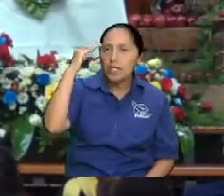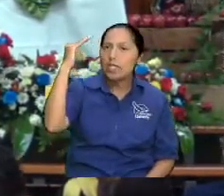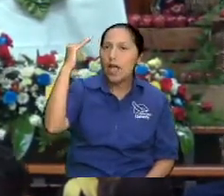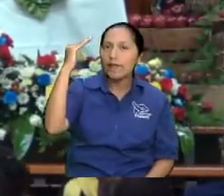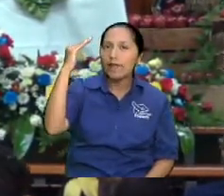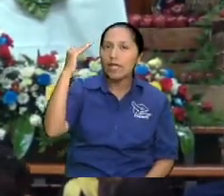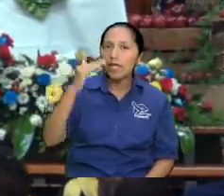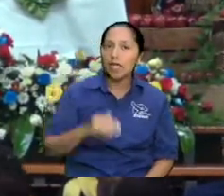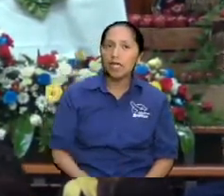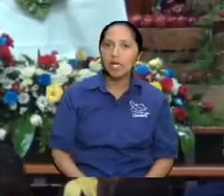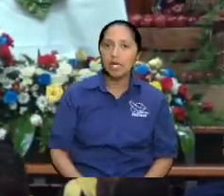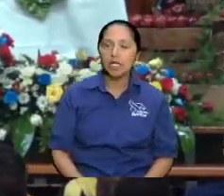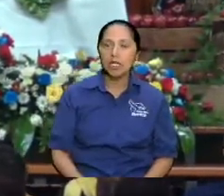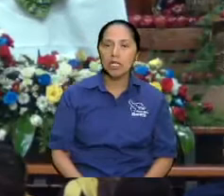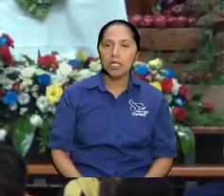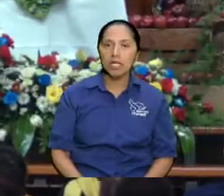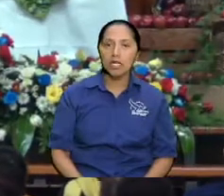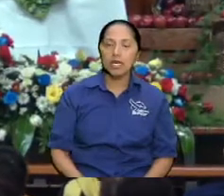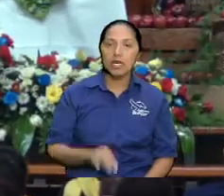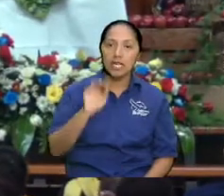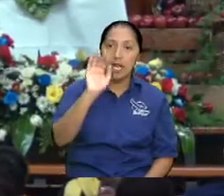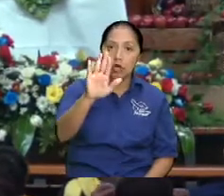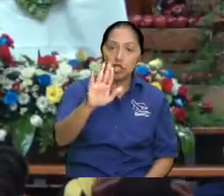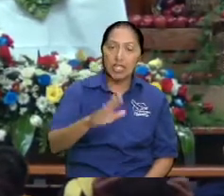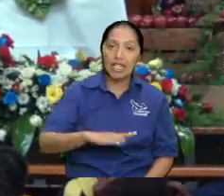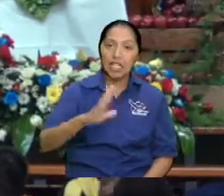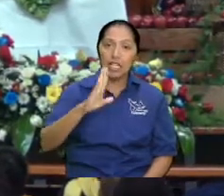usted sabe que a usted lo tienen segmentado como mercancía.